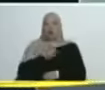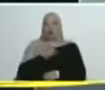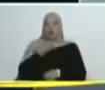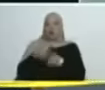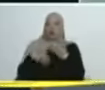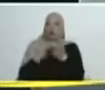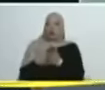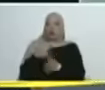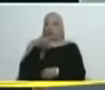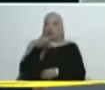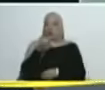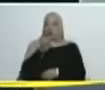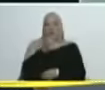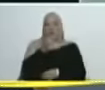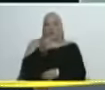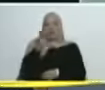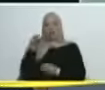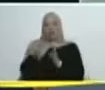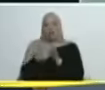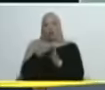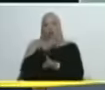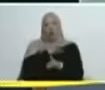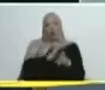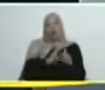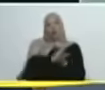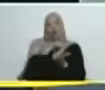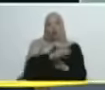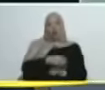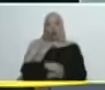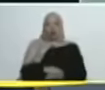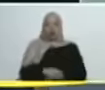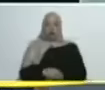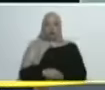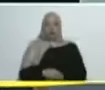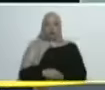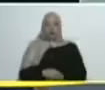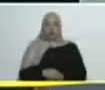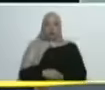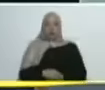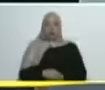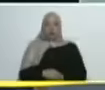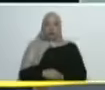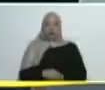lleva casi 300.000 cultores y cultoras.